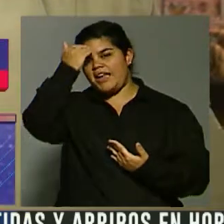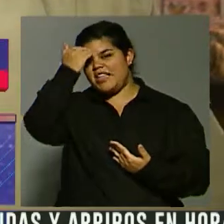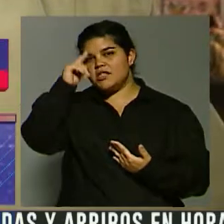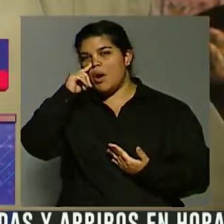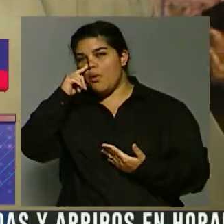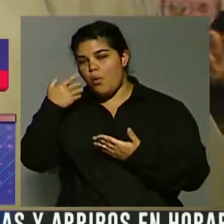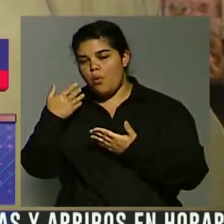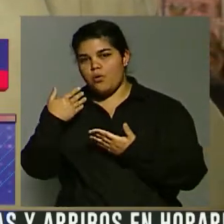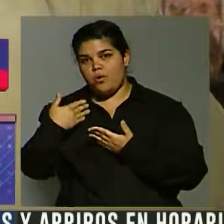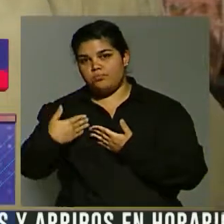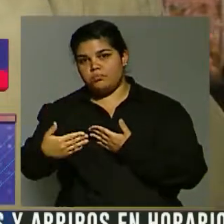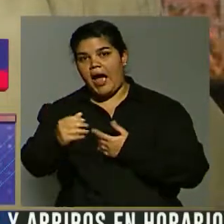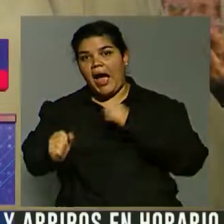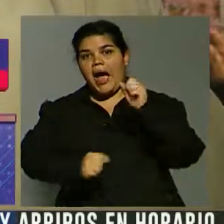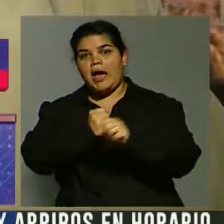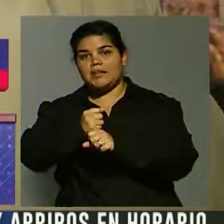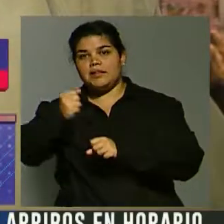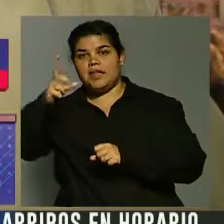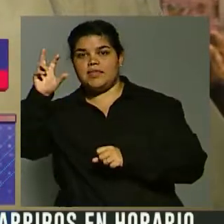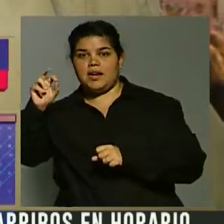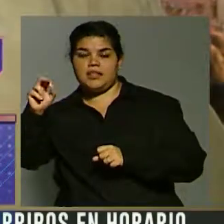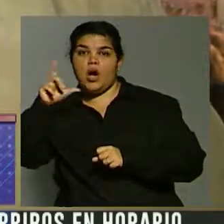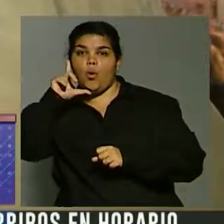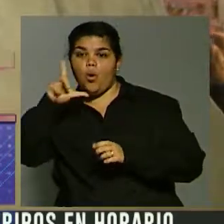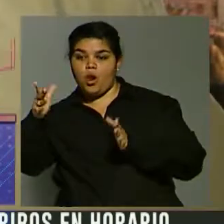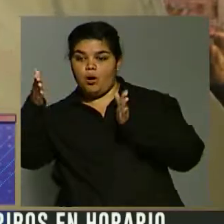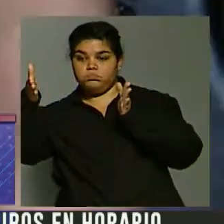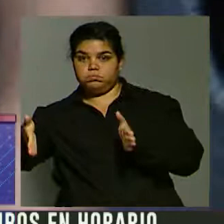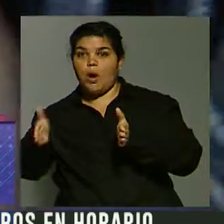junio y hasta el 30 de julio como prueba piloto